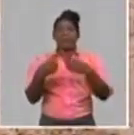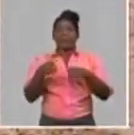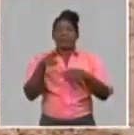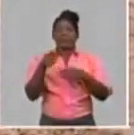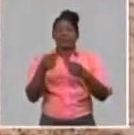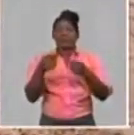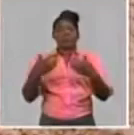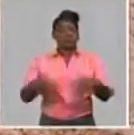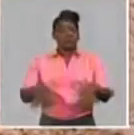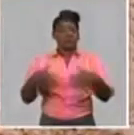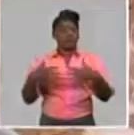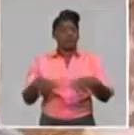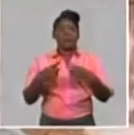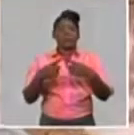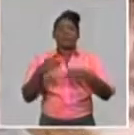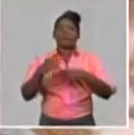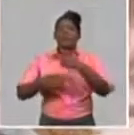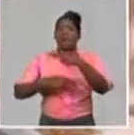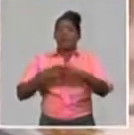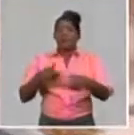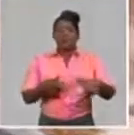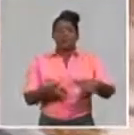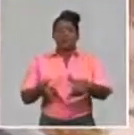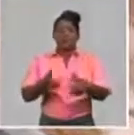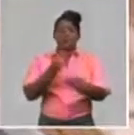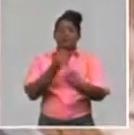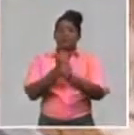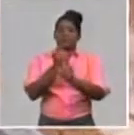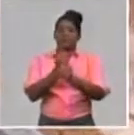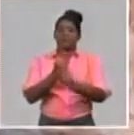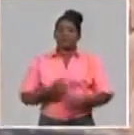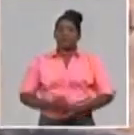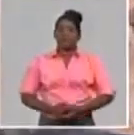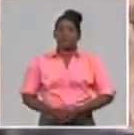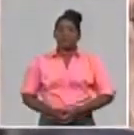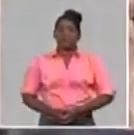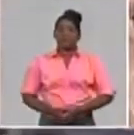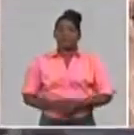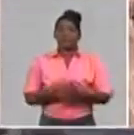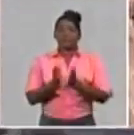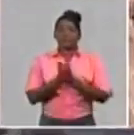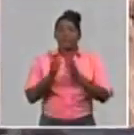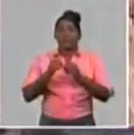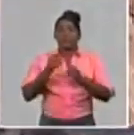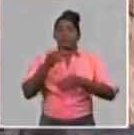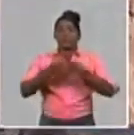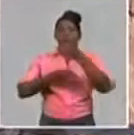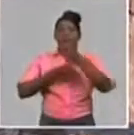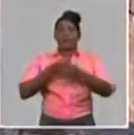e importancia que tienen lugar en la zona occidental del país. En Matanzas,